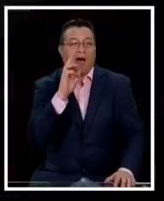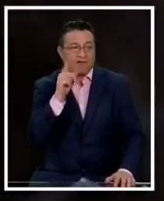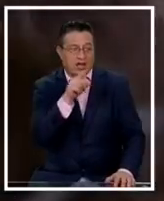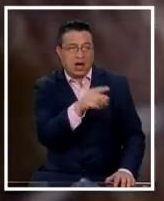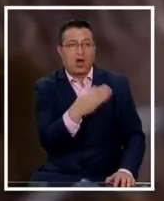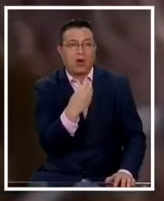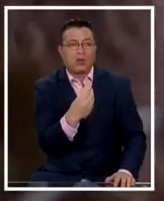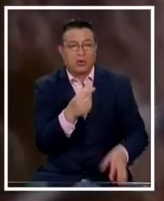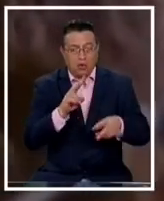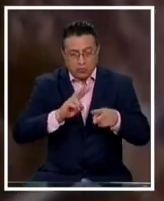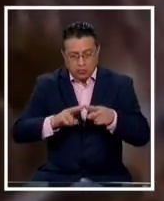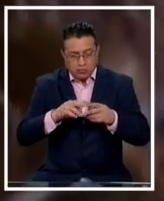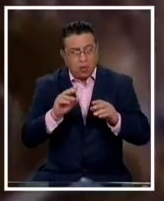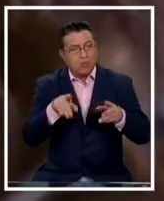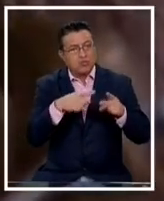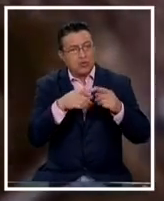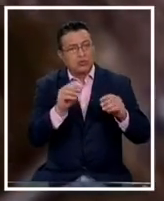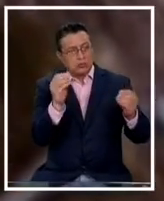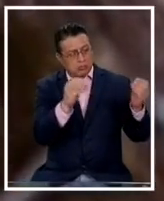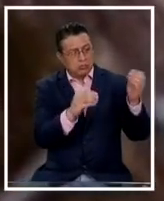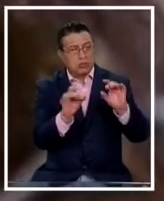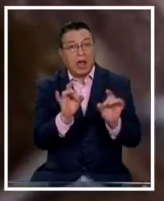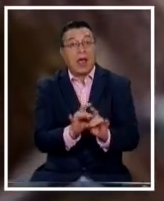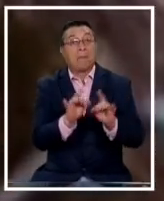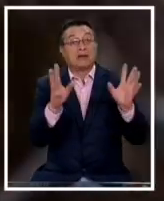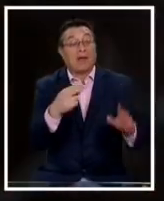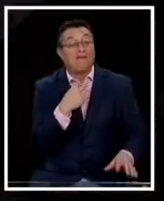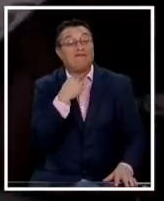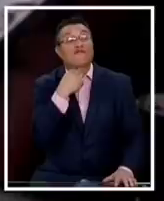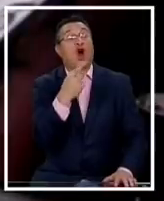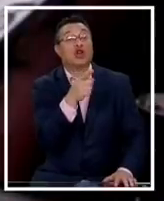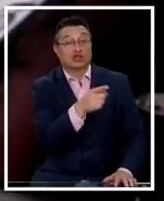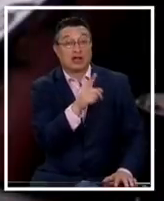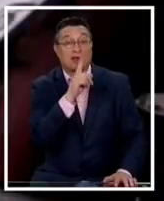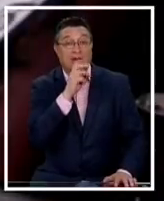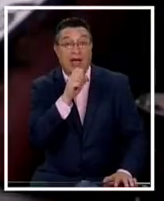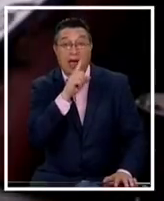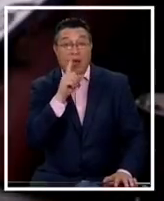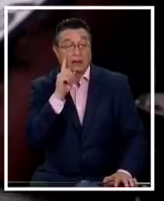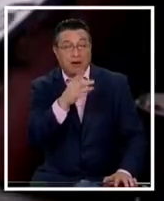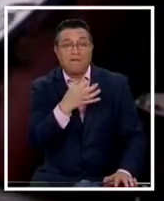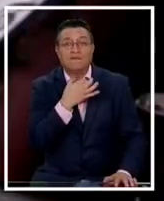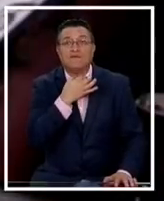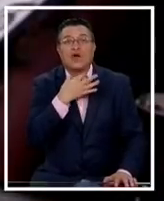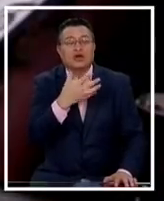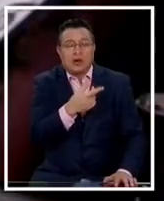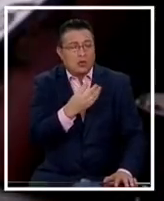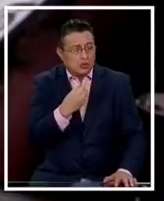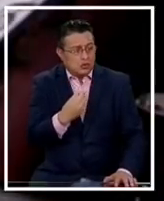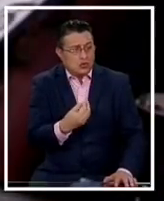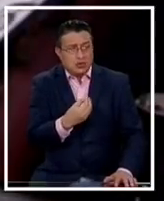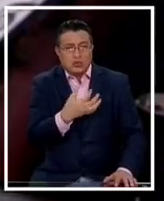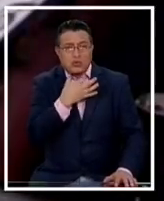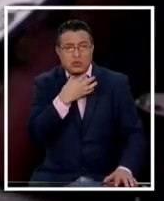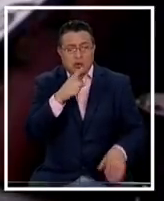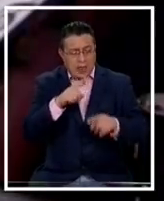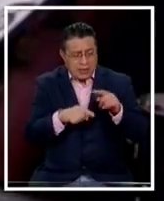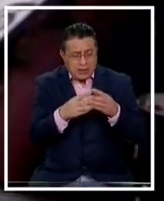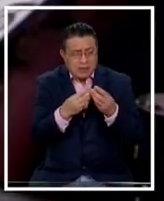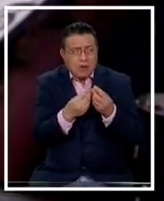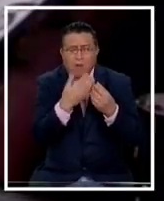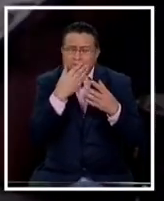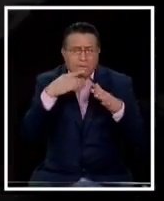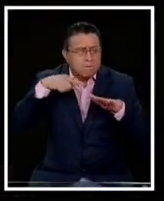por los arreglos y en especial la voz de Tati Pena, que dice porque es una voz telúrica, dice, es una voz de la tierra, es una